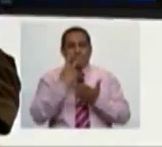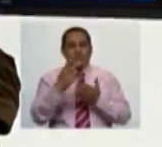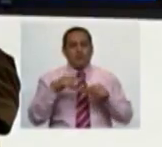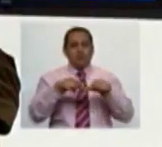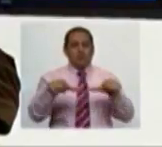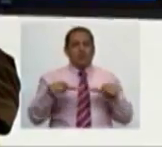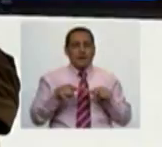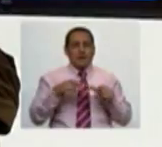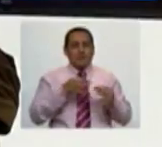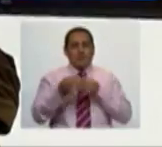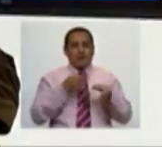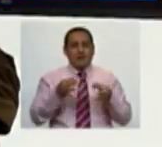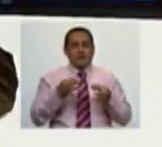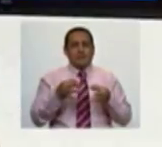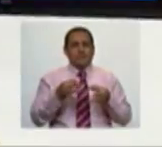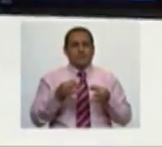delimitar